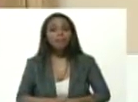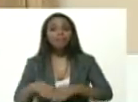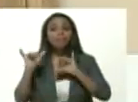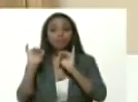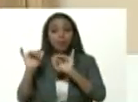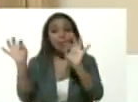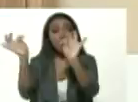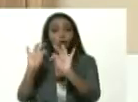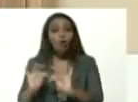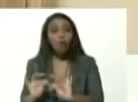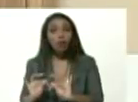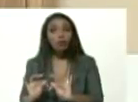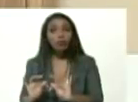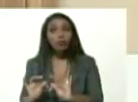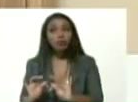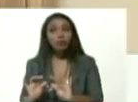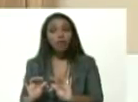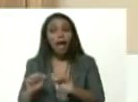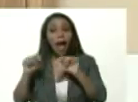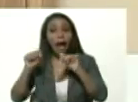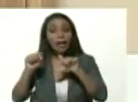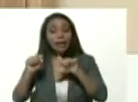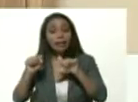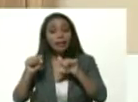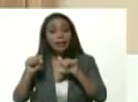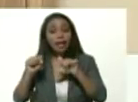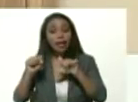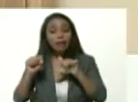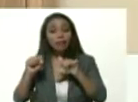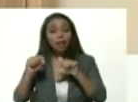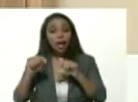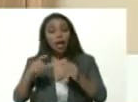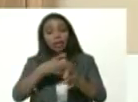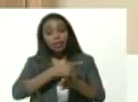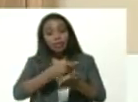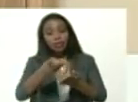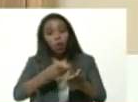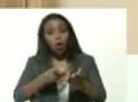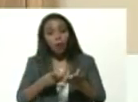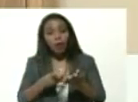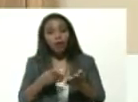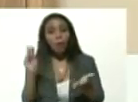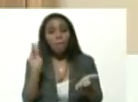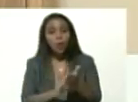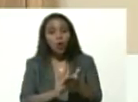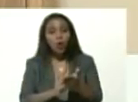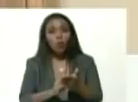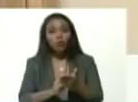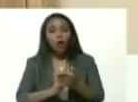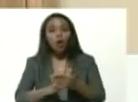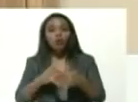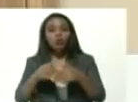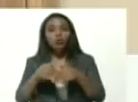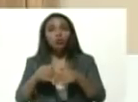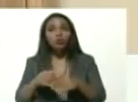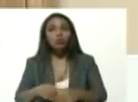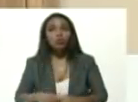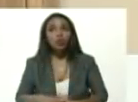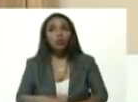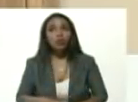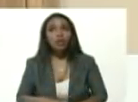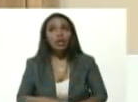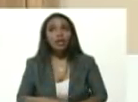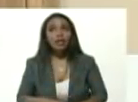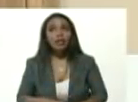Igualmente, en este decreto establezco la supresión inmediata a nivel nacional del pago